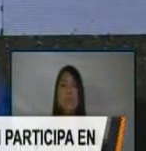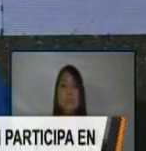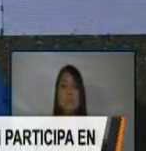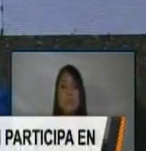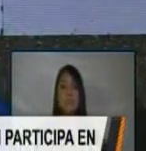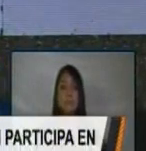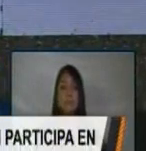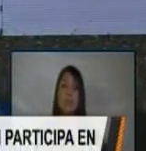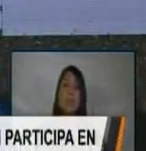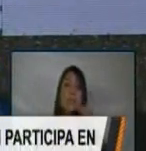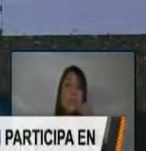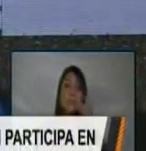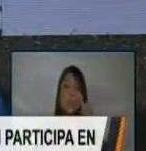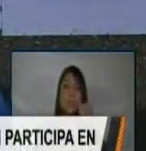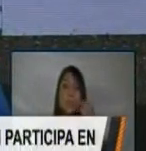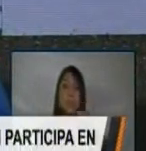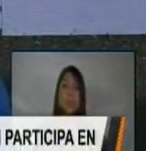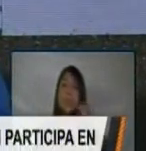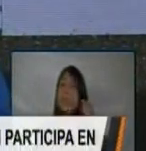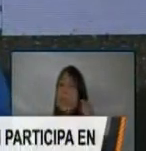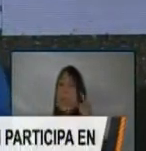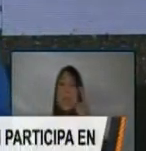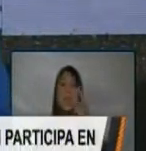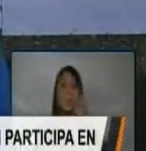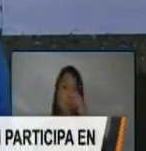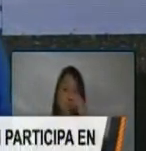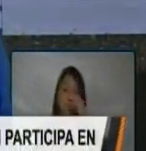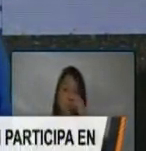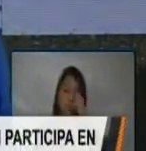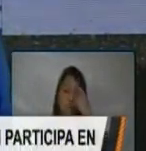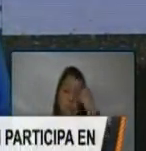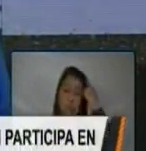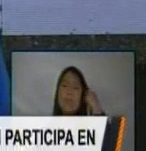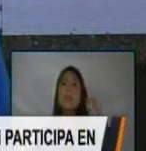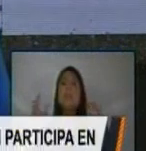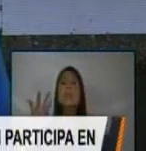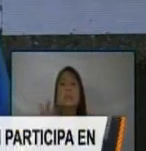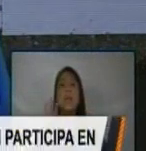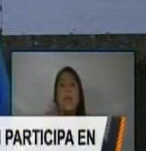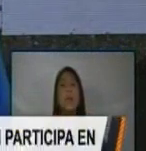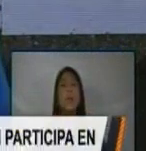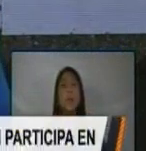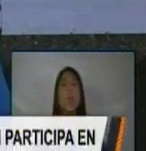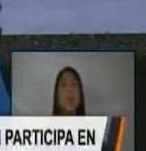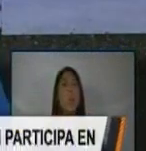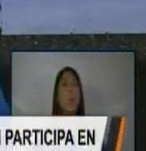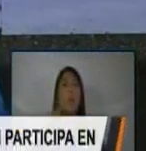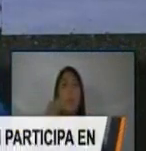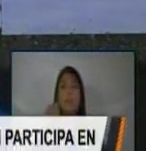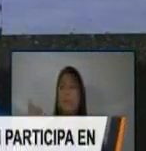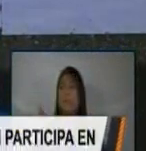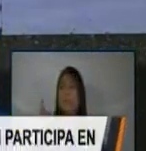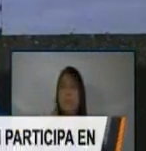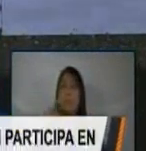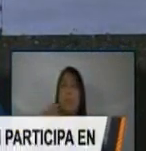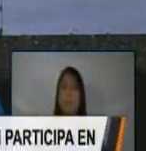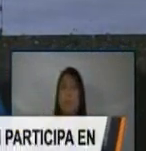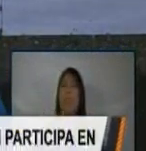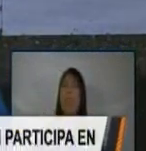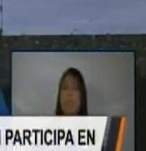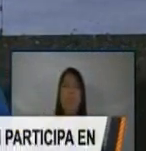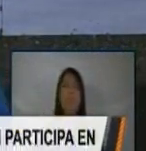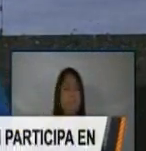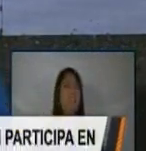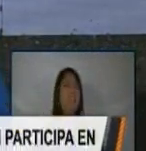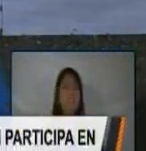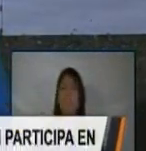Al director del INGUAT, decirle que hemos dado la orden ahorita que venía entre todos los hoyos del camino. Le